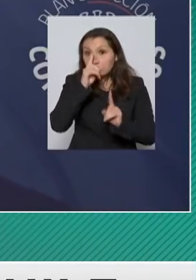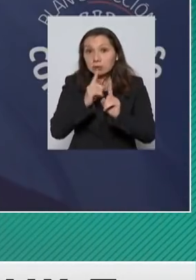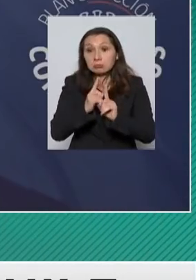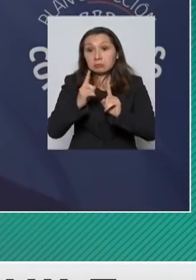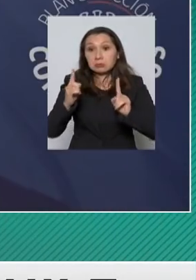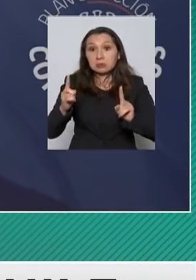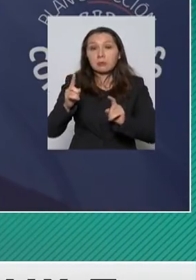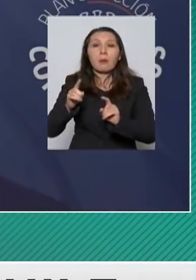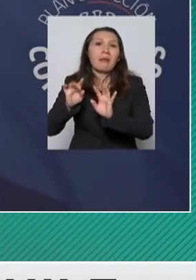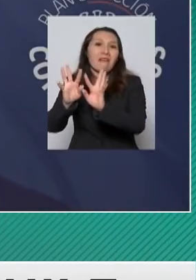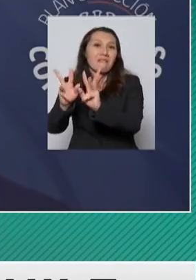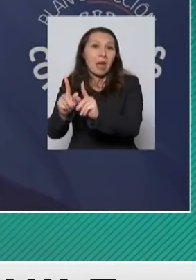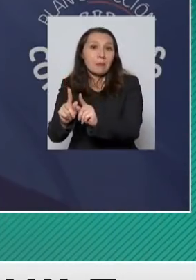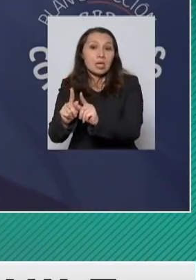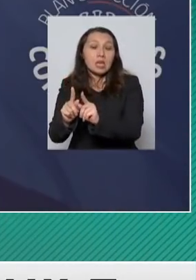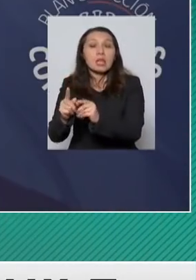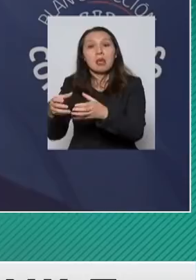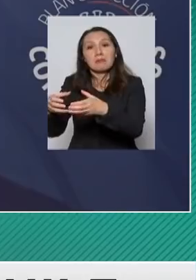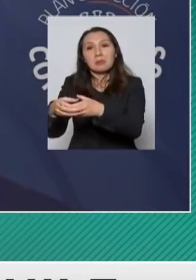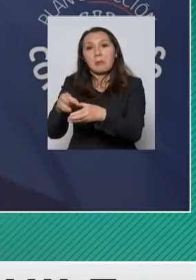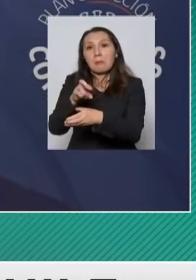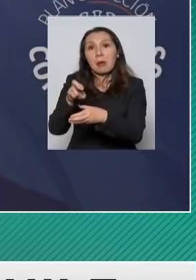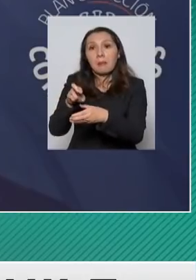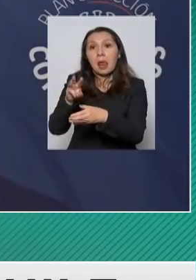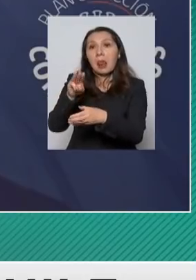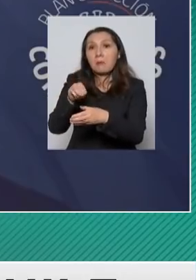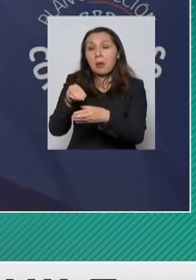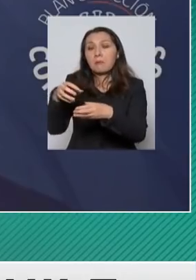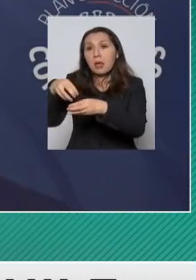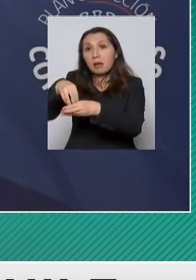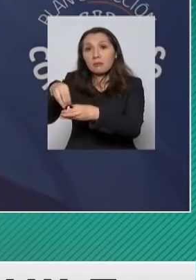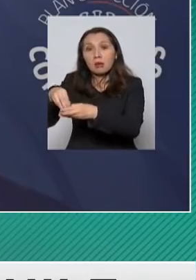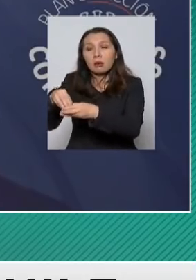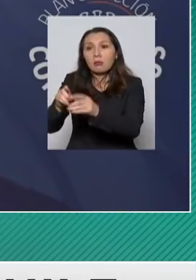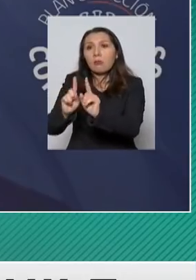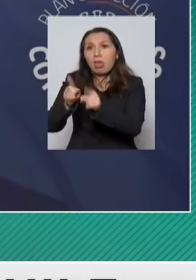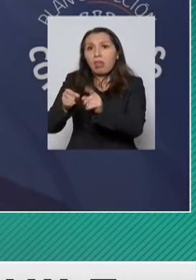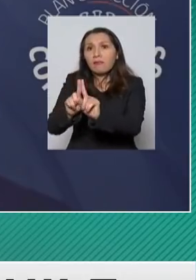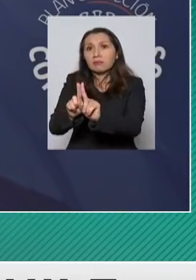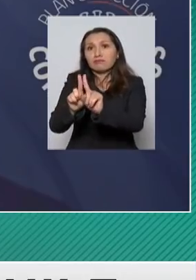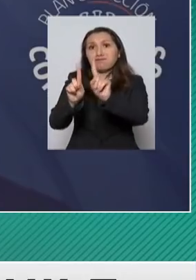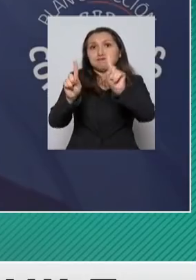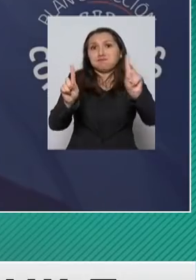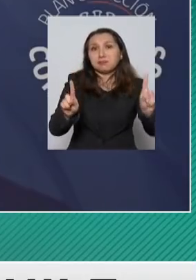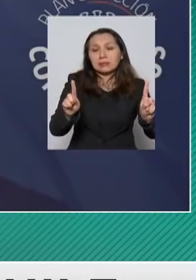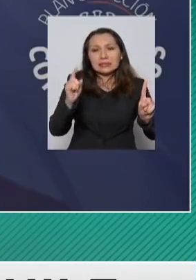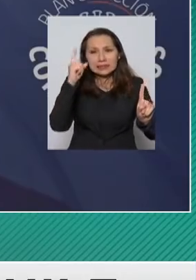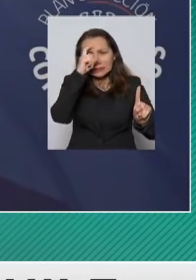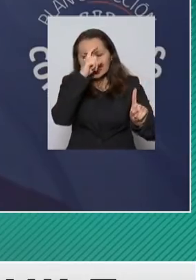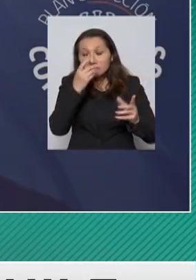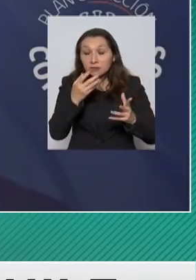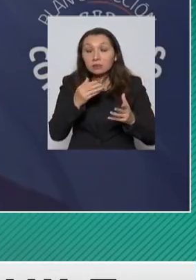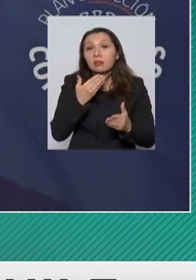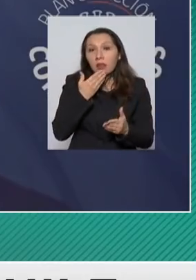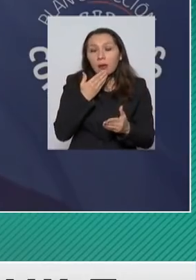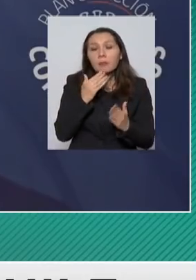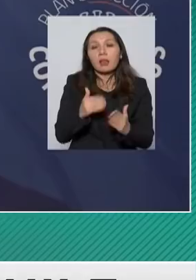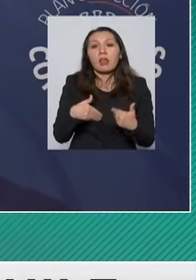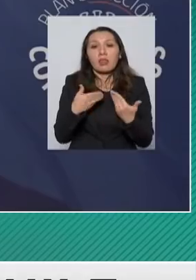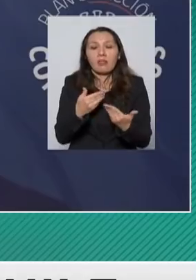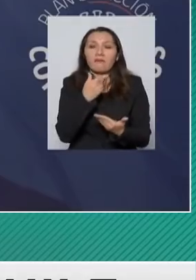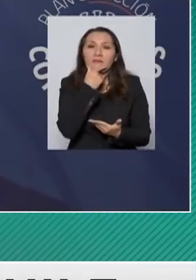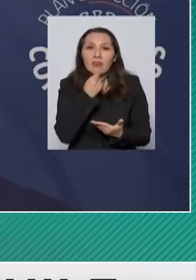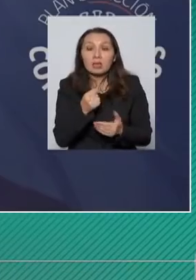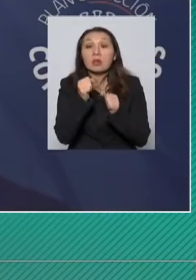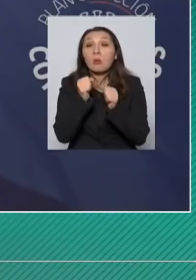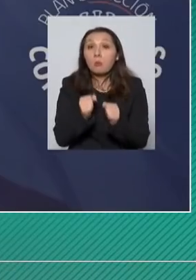un integrante, que un padre de familia, que una madre de familia salgan de ese hogar. Y es por eso que también hemos dado las